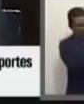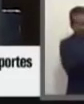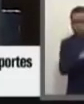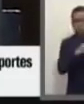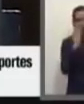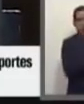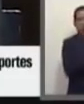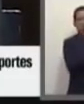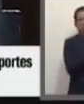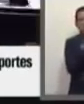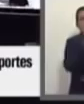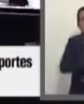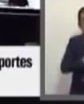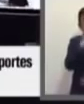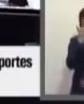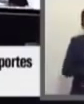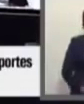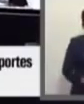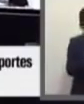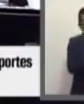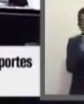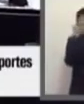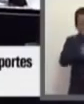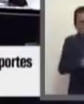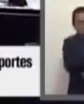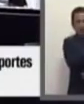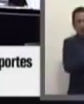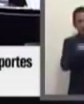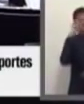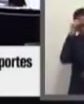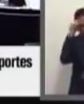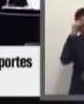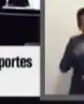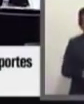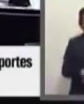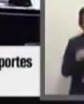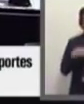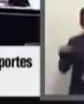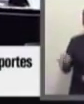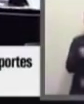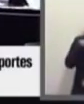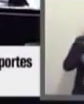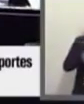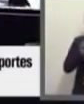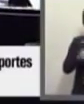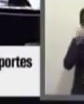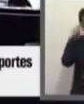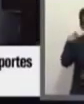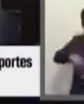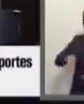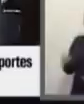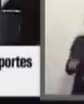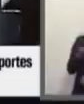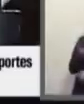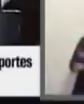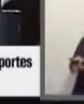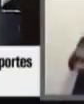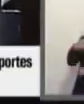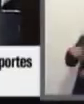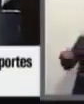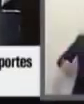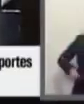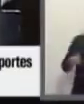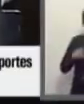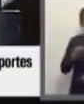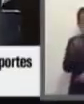suicida, ecocida del aeropuerto en el lago de Texcoco. Yo vine a defender los intereses del pueblo, vine a defender el